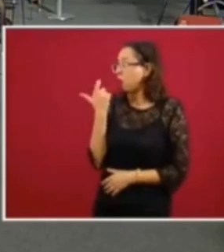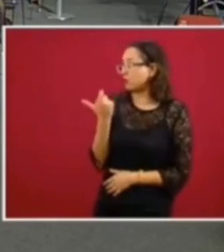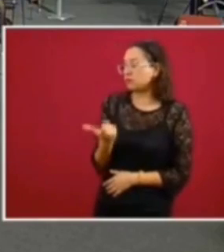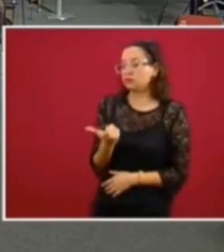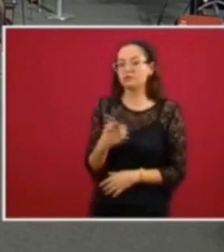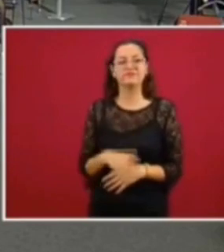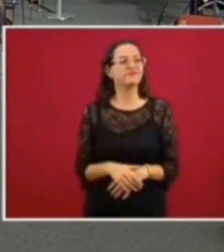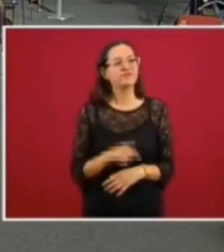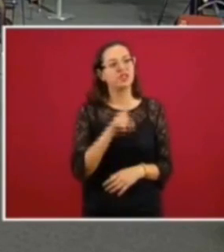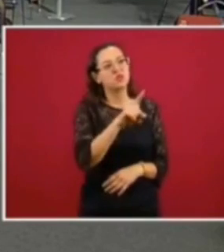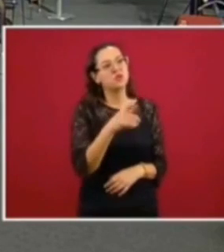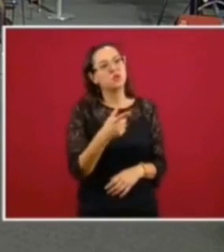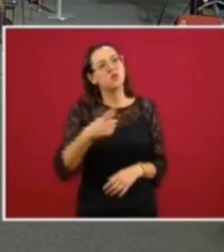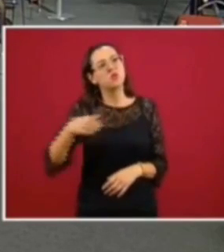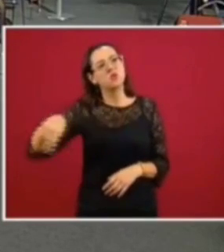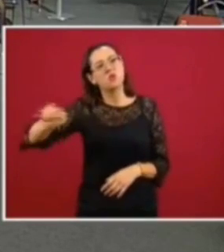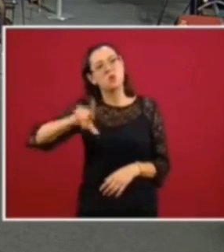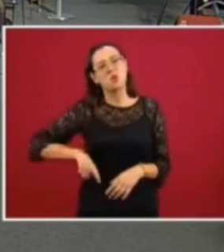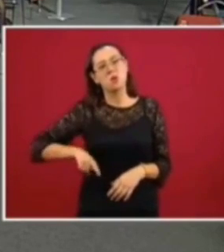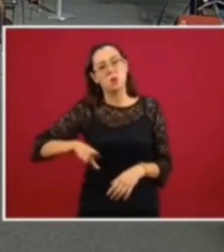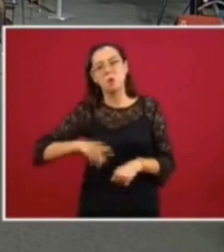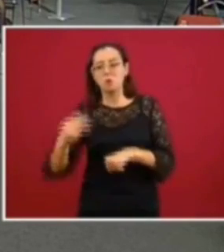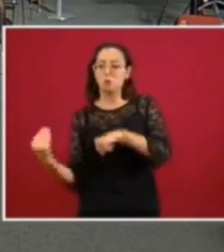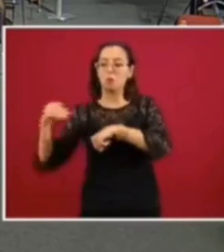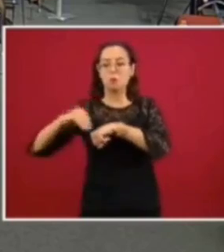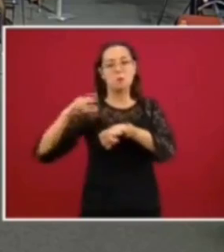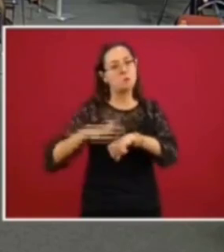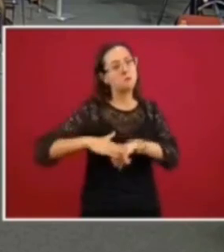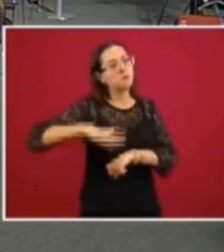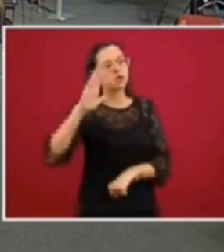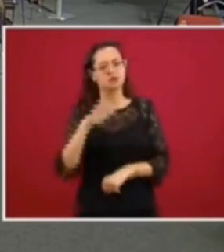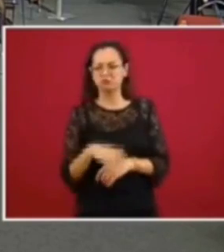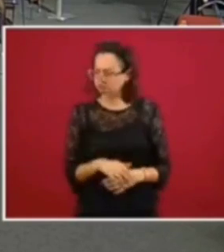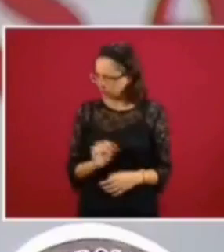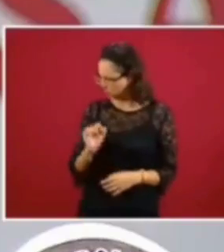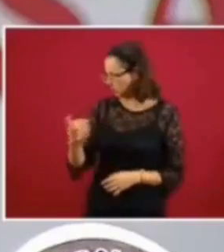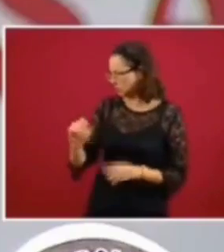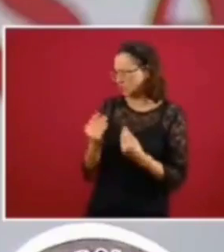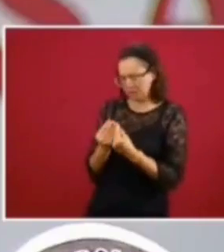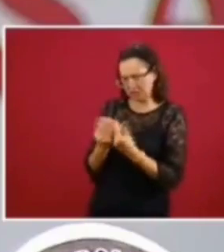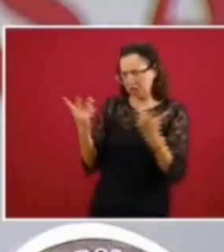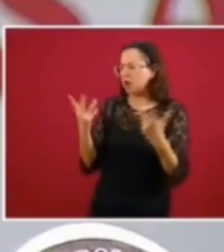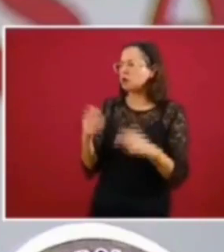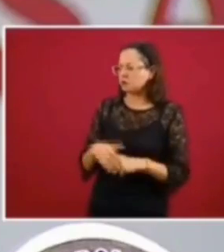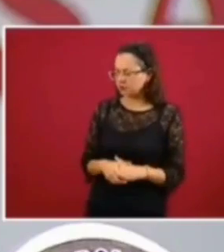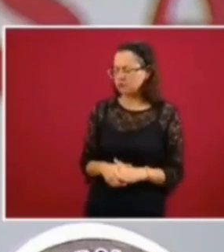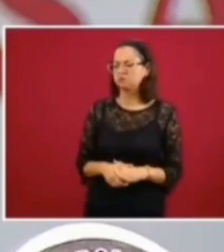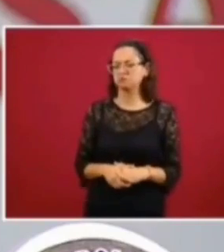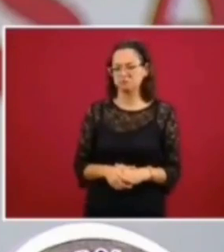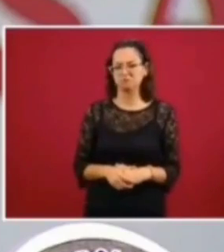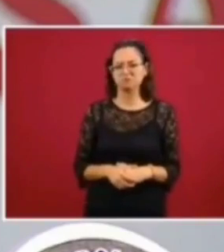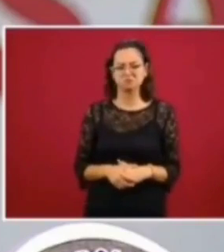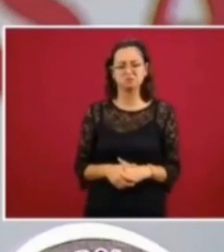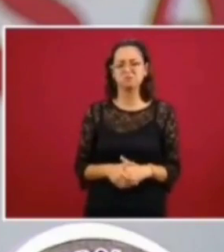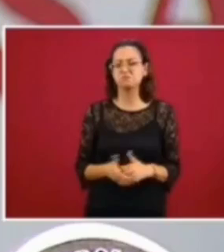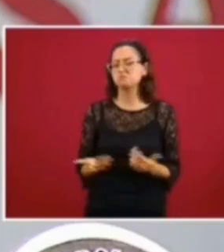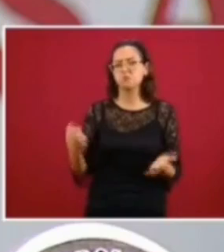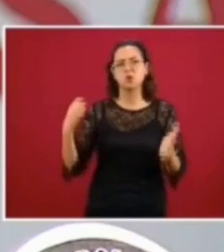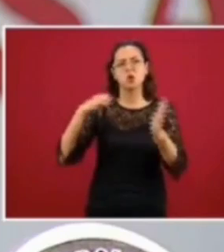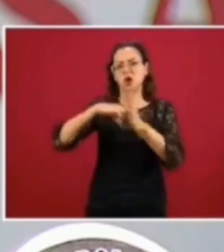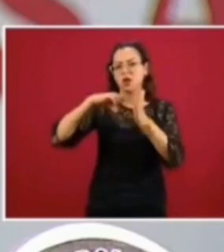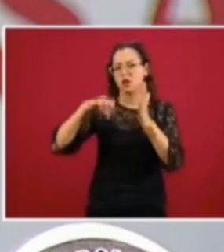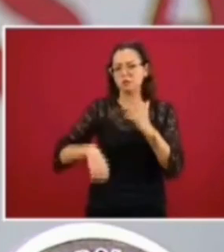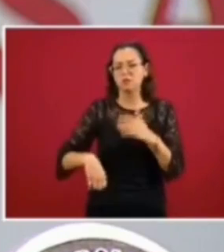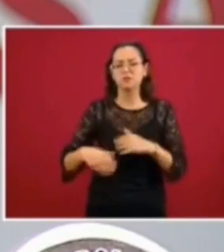extraordinarios para estados y municipios? Es decir, piden ¿van a venir más? Claro, porque todo lo que se está logrando, por ejemplo,